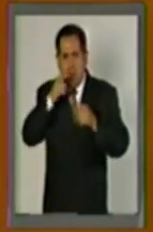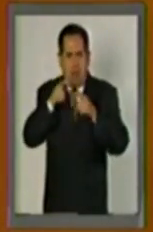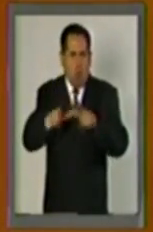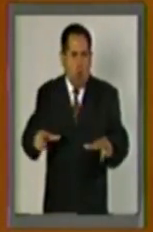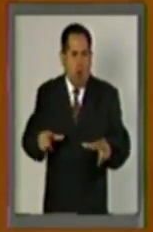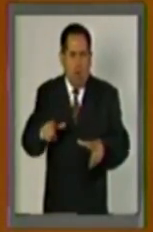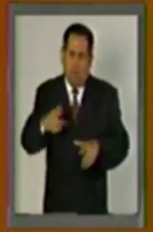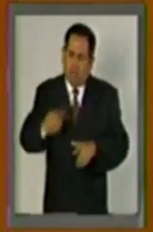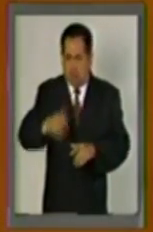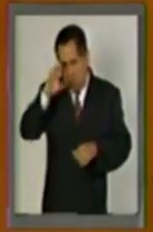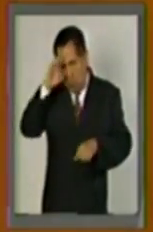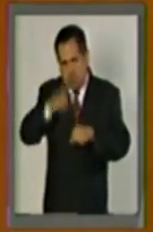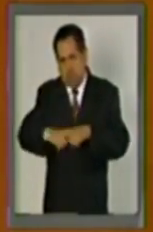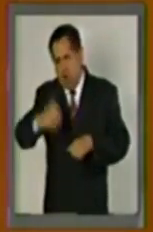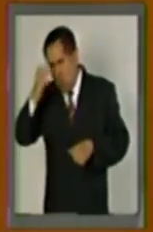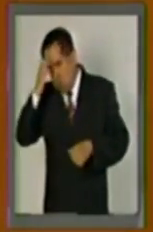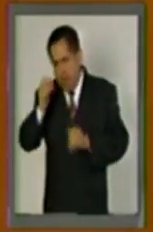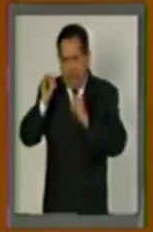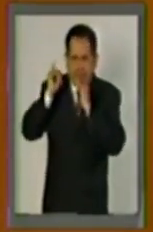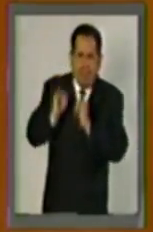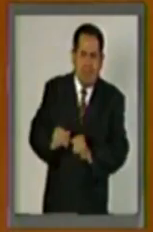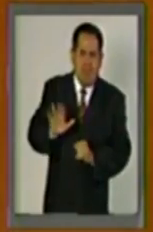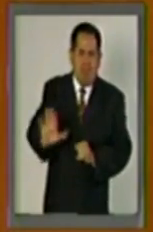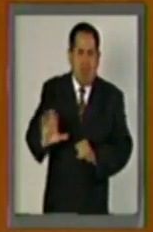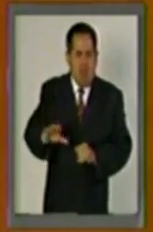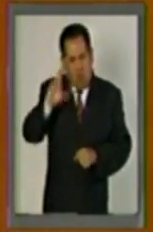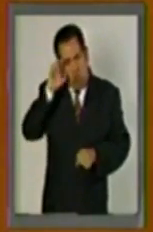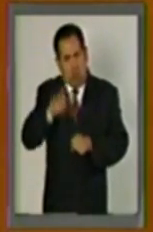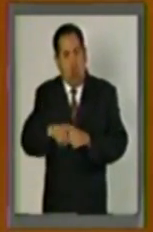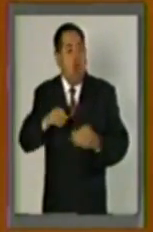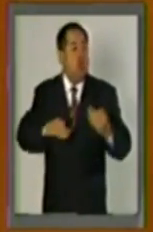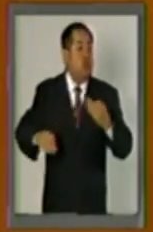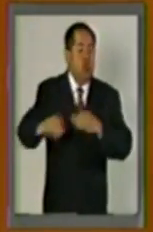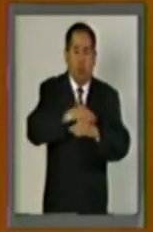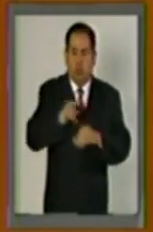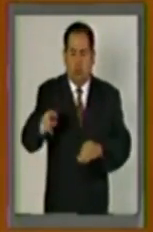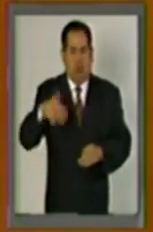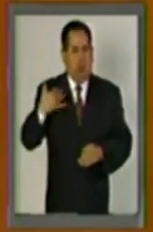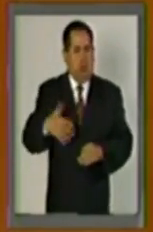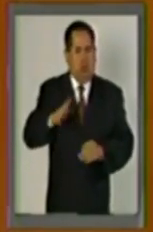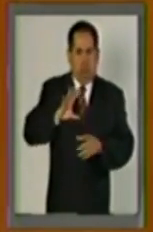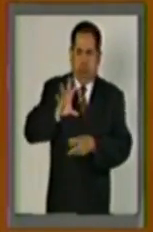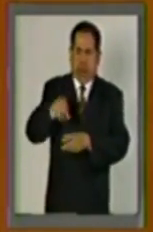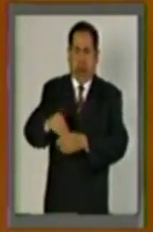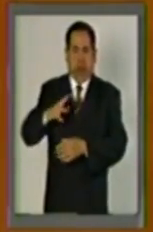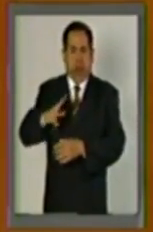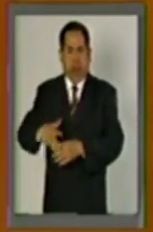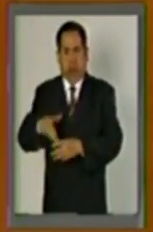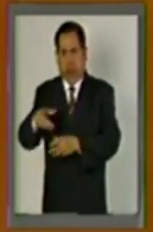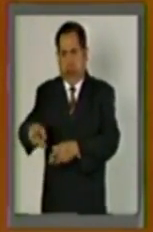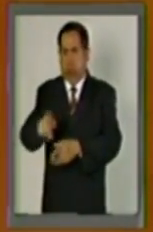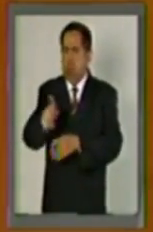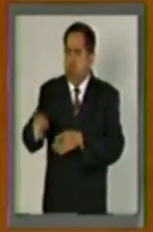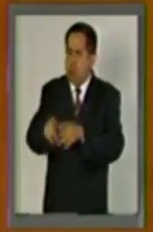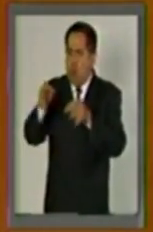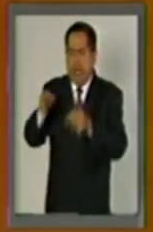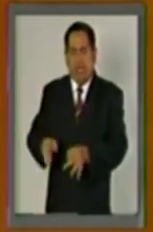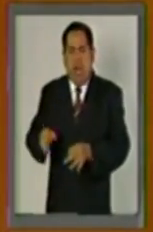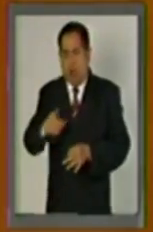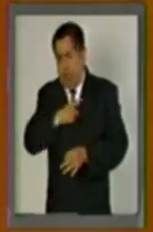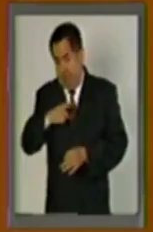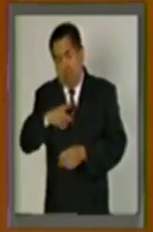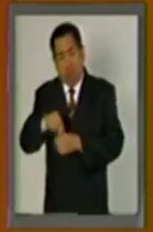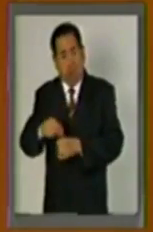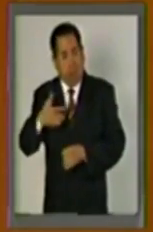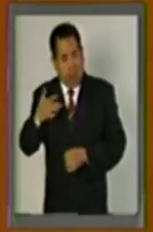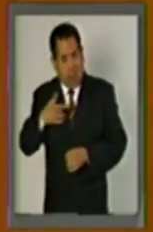conocimiento, cultura e identidad, de la cual todos debemos sentirnos parte, de estos pueblos originarios y de